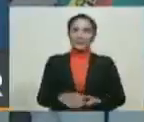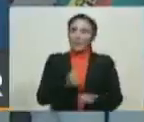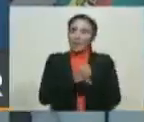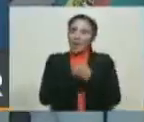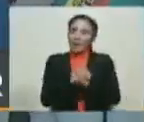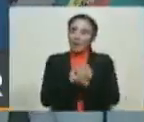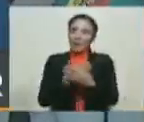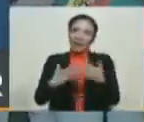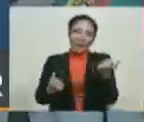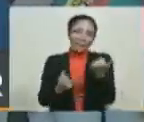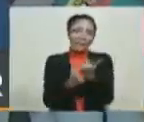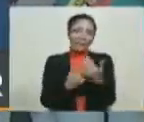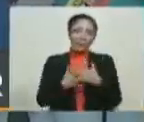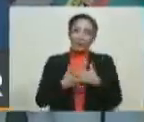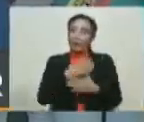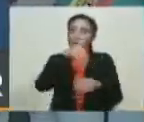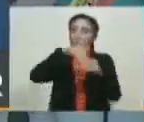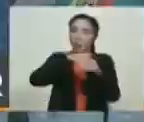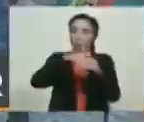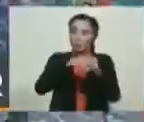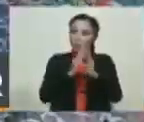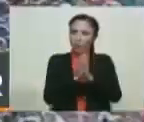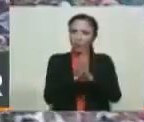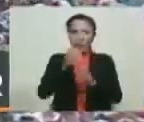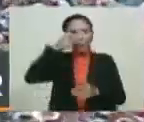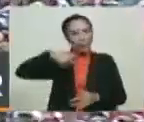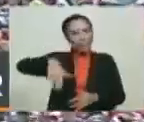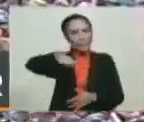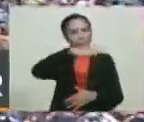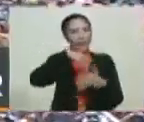que me des tu boca portuguesa